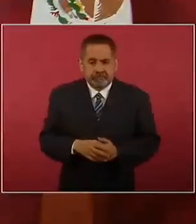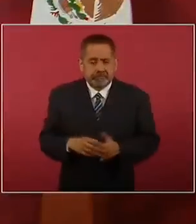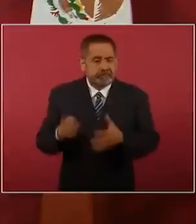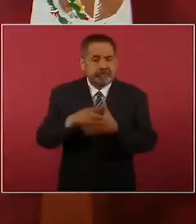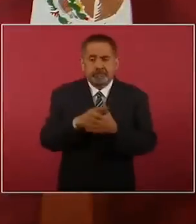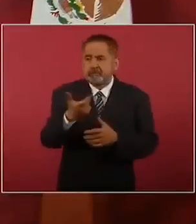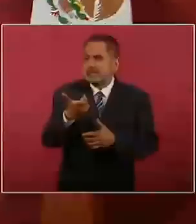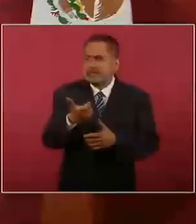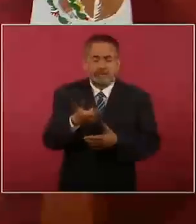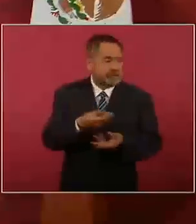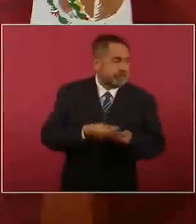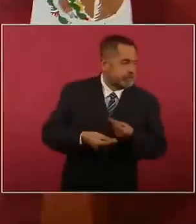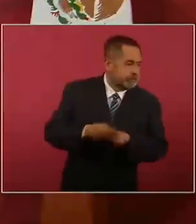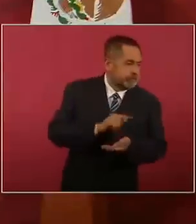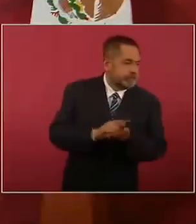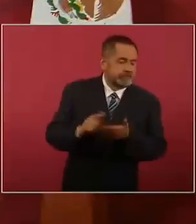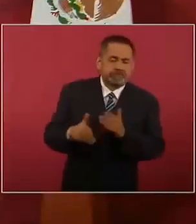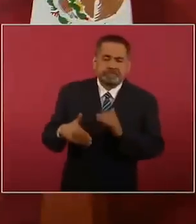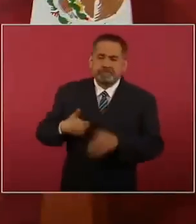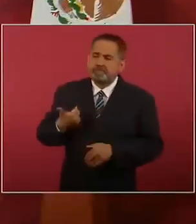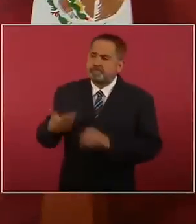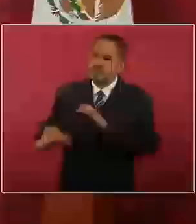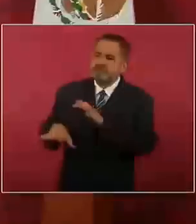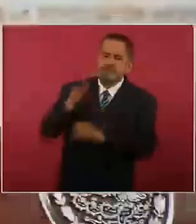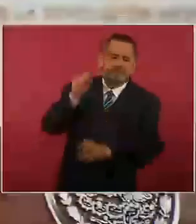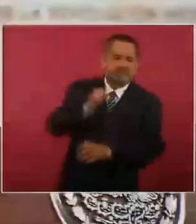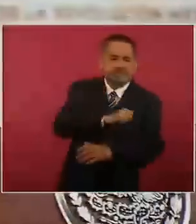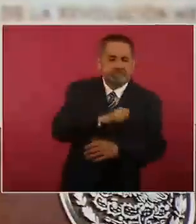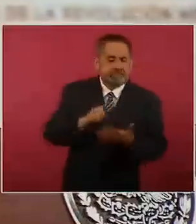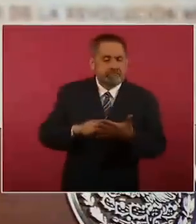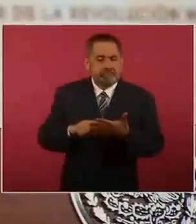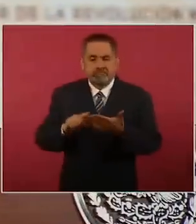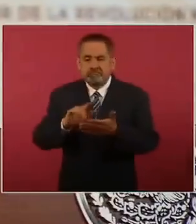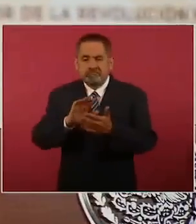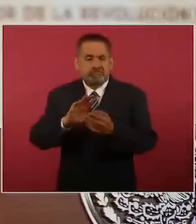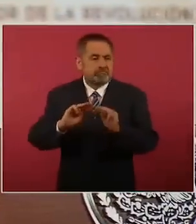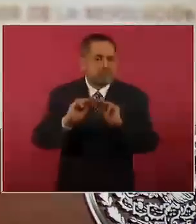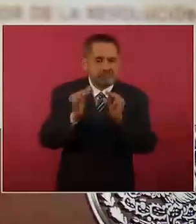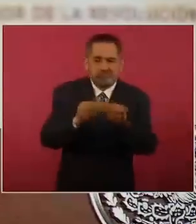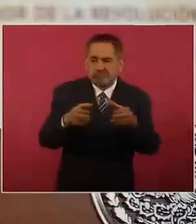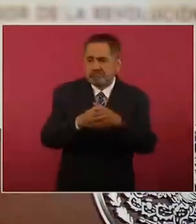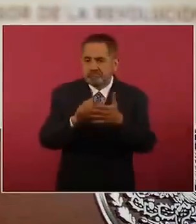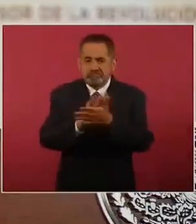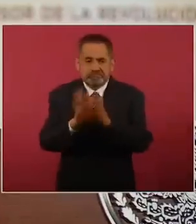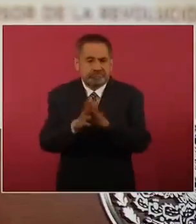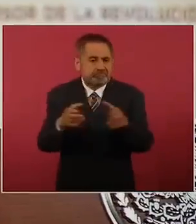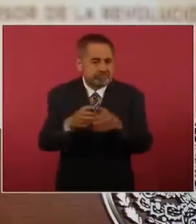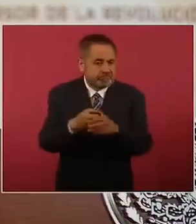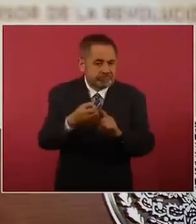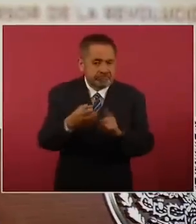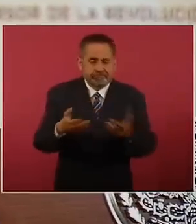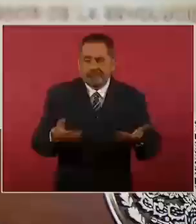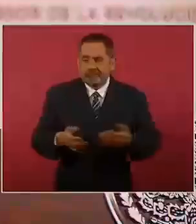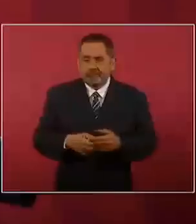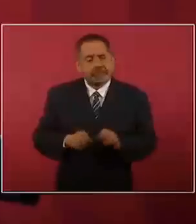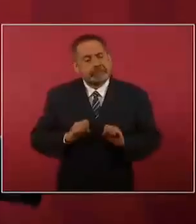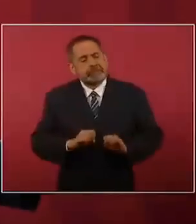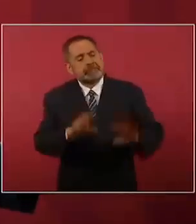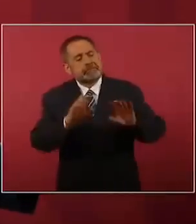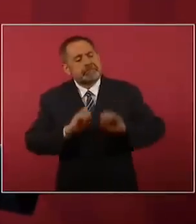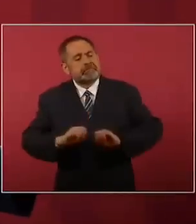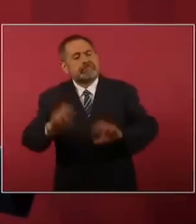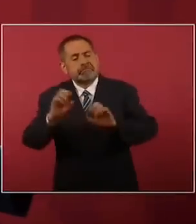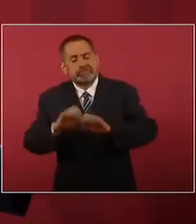de lavado de dinero, de delincuencia organizada. ¿Cómo dejarle a